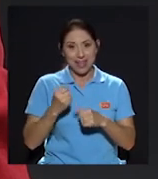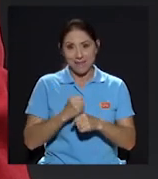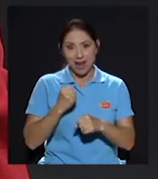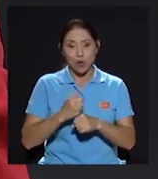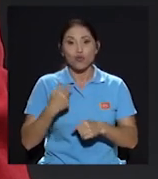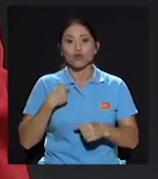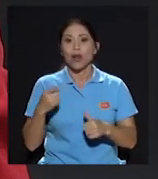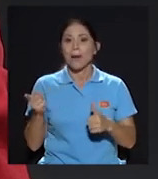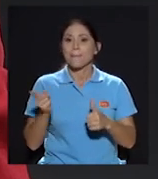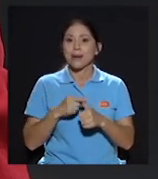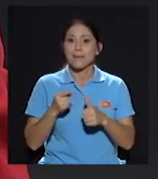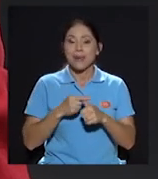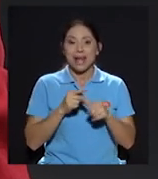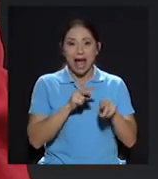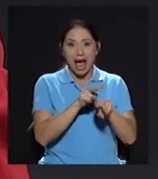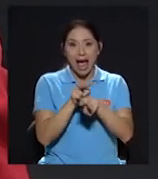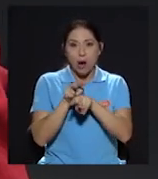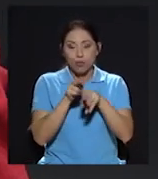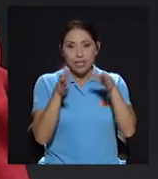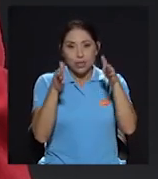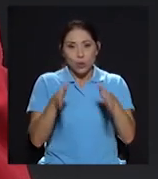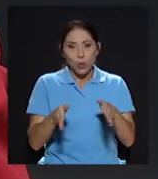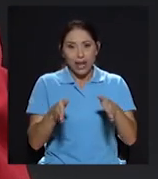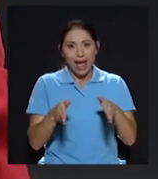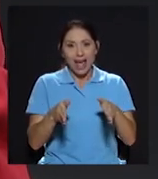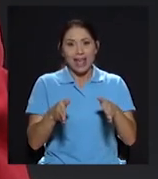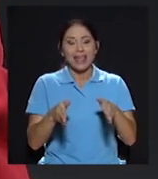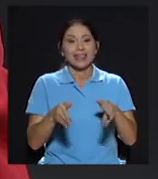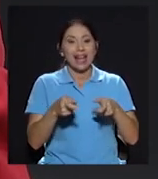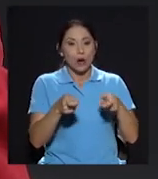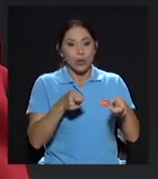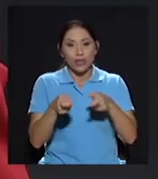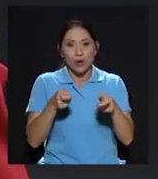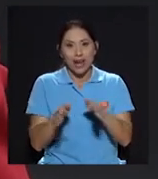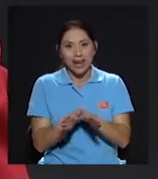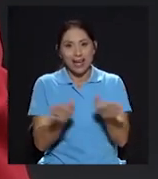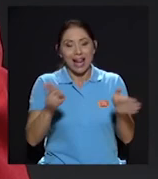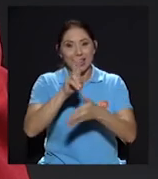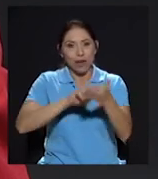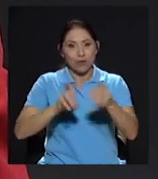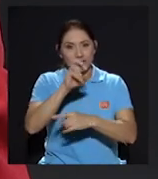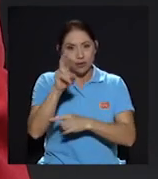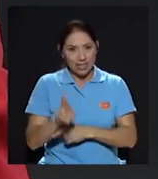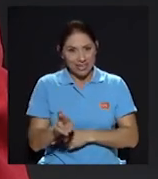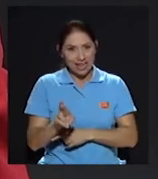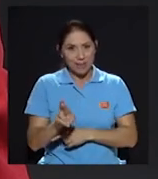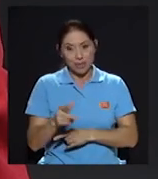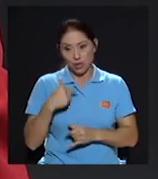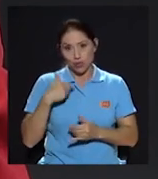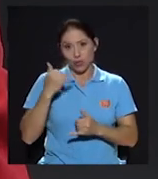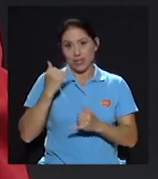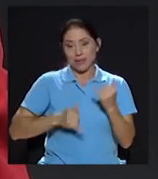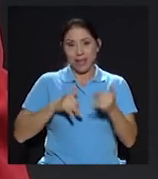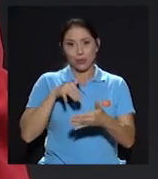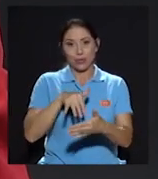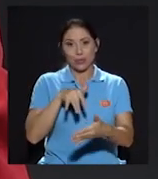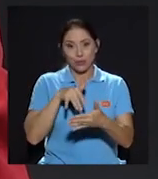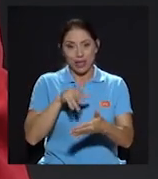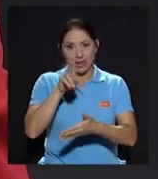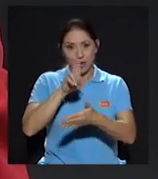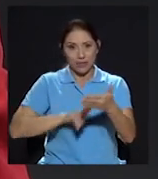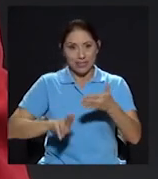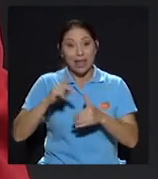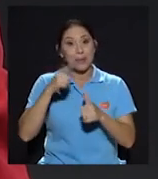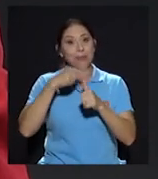de la contraloría general de la universidad costa rica todavía terminando en la universidad fue la primera vez que